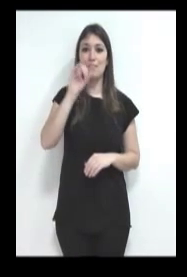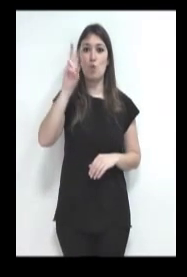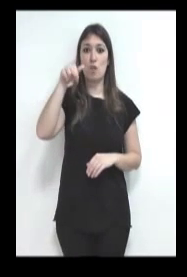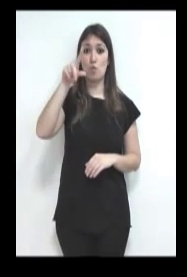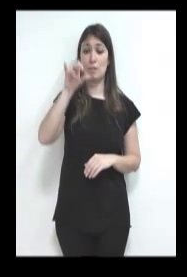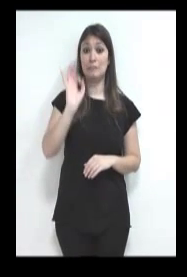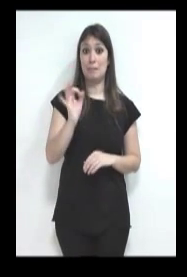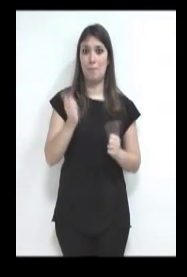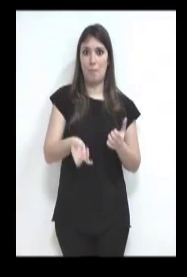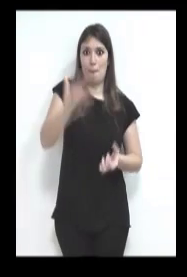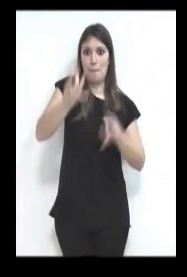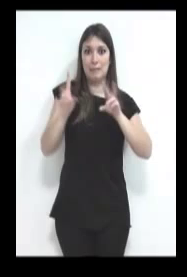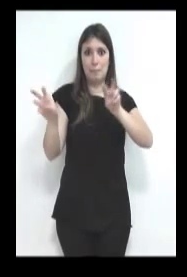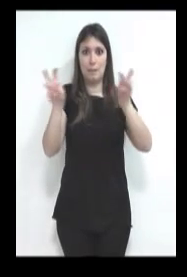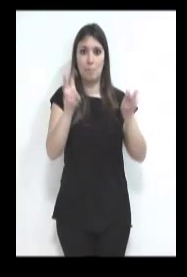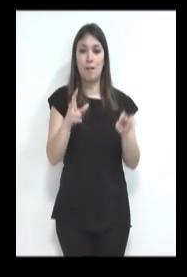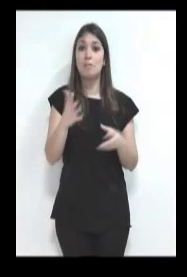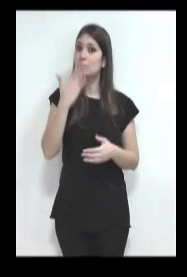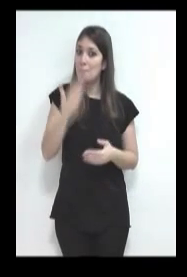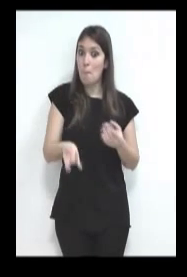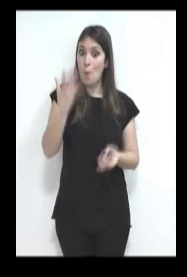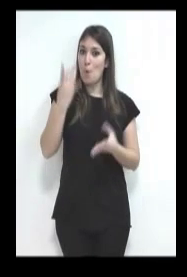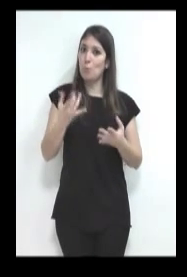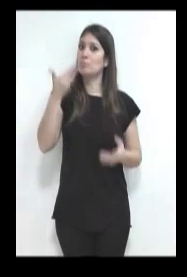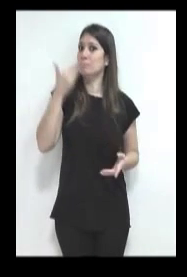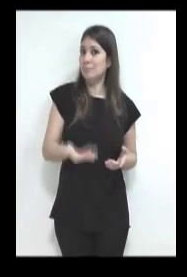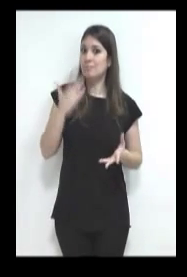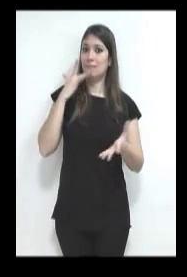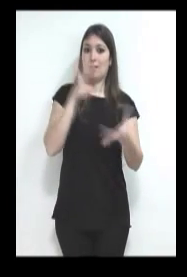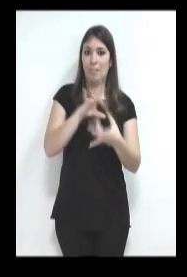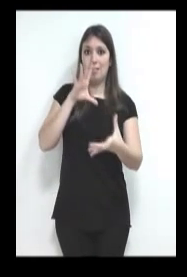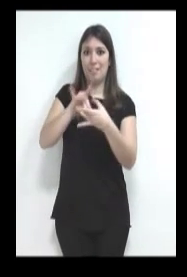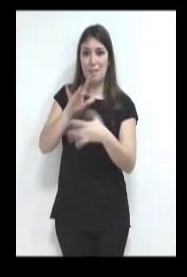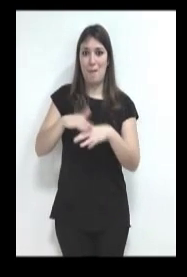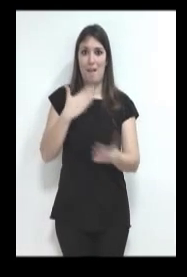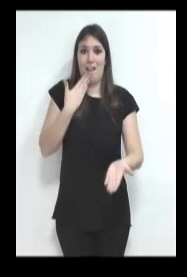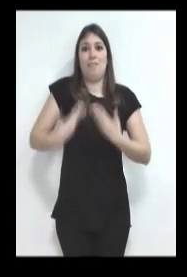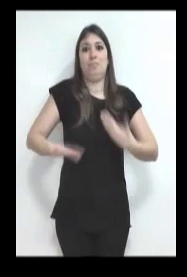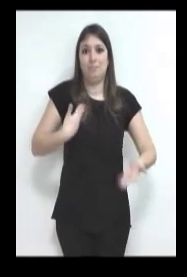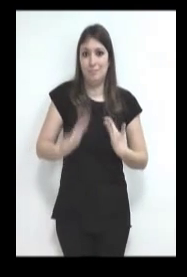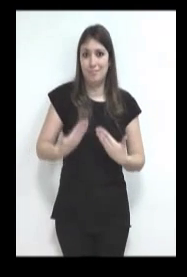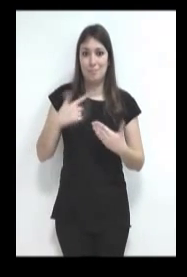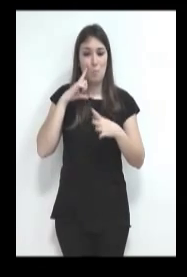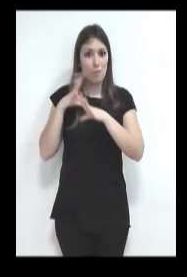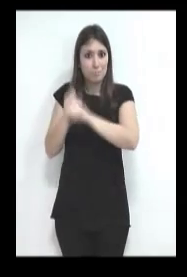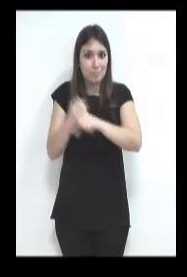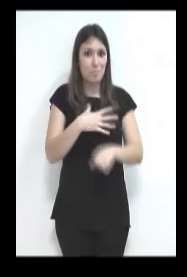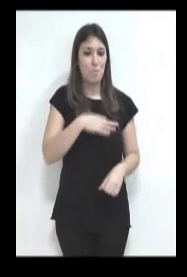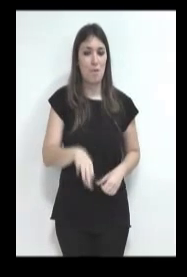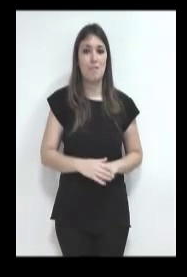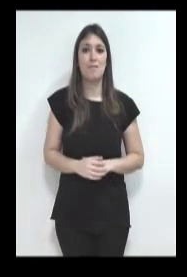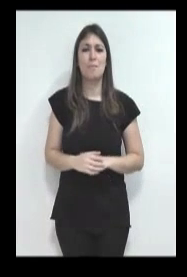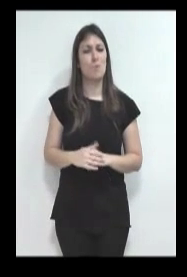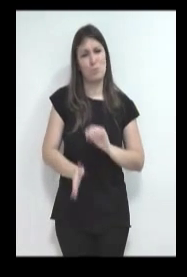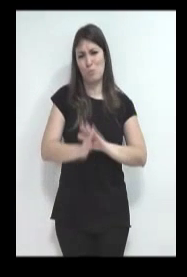empezando a tocar muchos temas que cada uno de ellos por sí mismo empieza a ser hilos de conversación y de centrarnos en ellos. Para